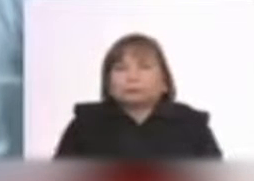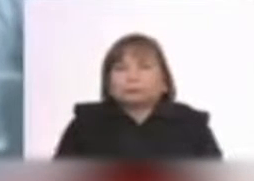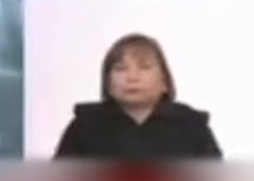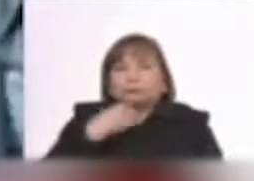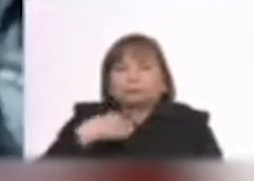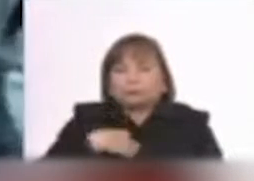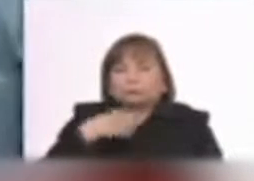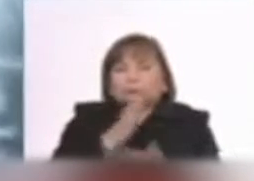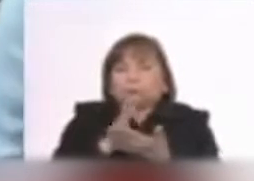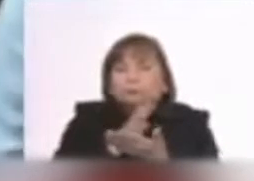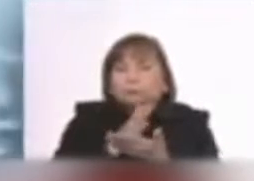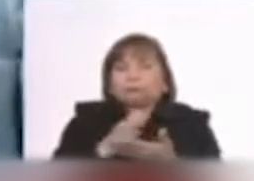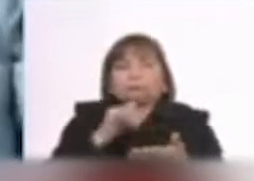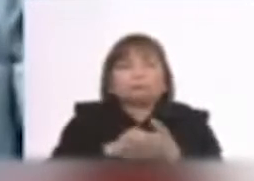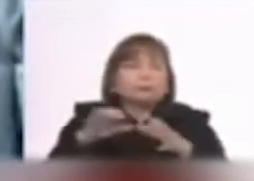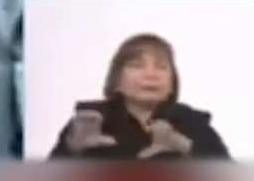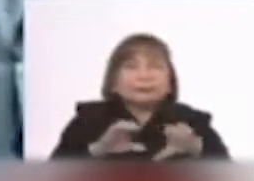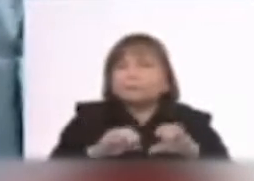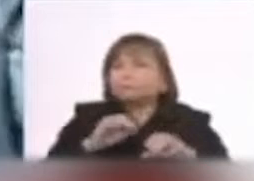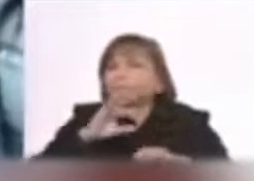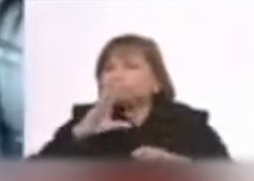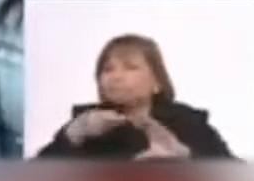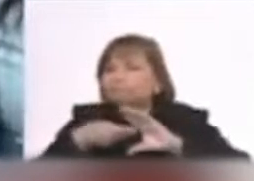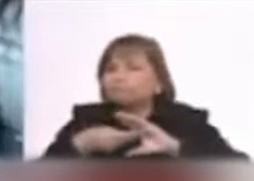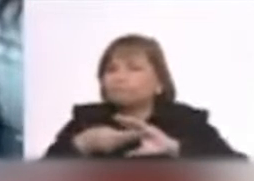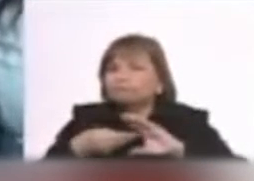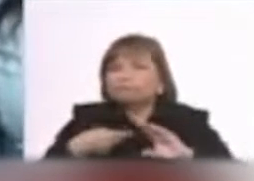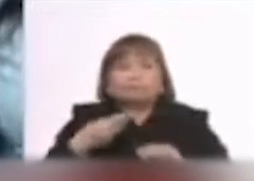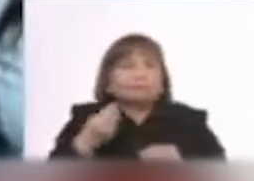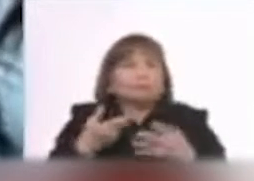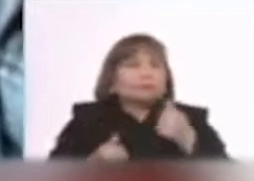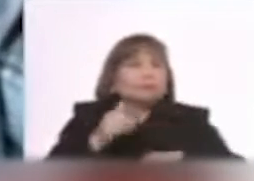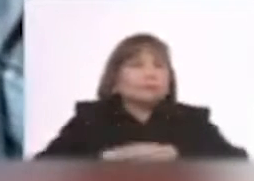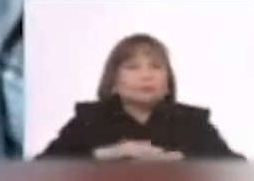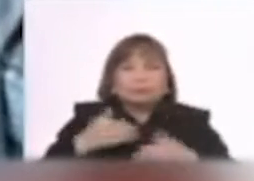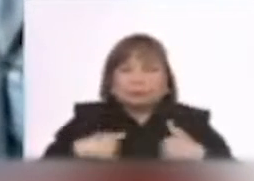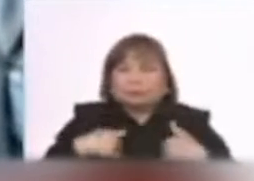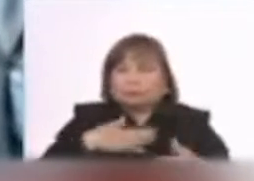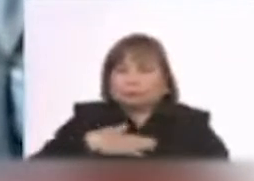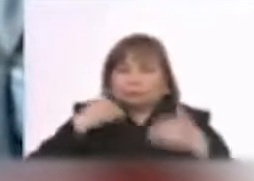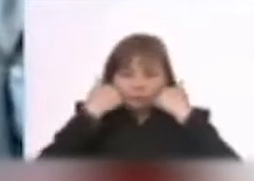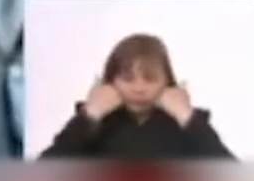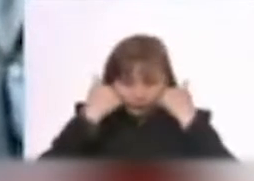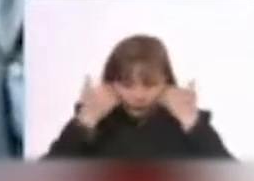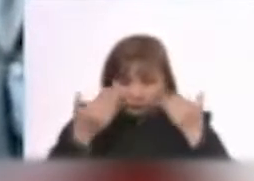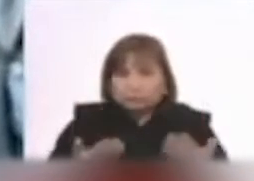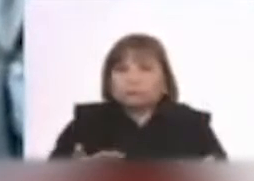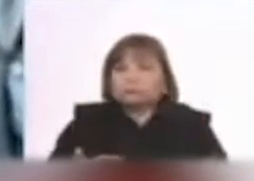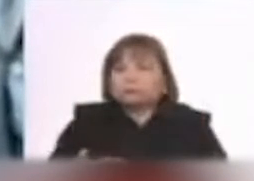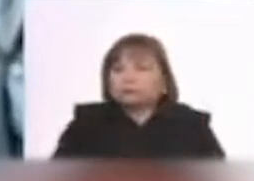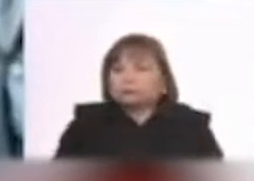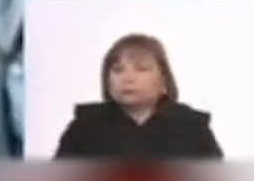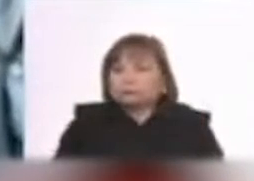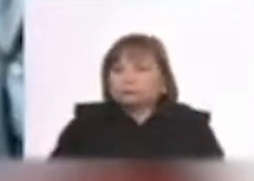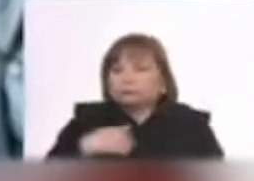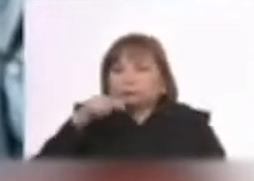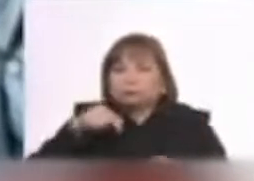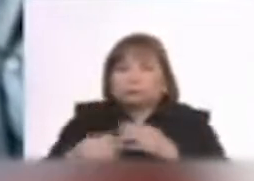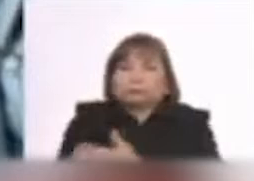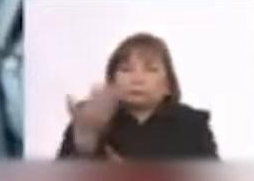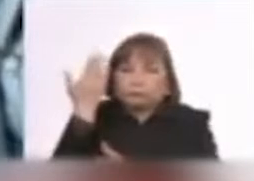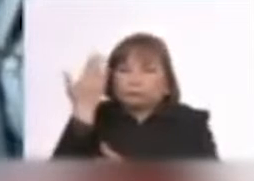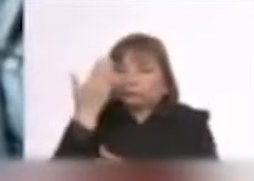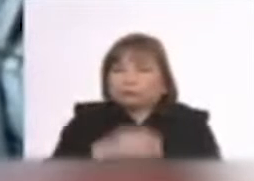He sido parte de actos de corrupción, de las cuales me avergüenzo. Y esta